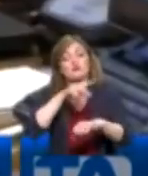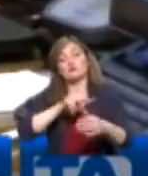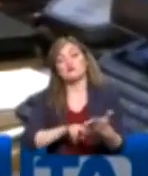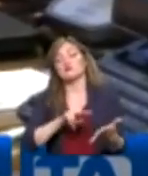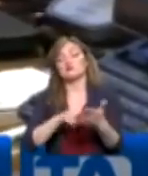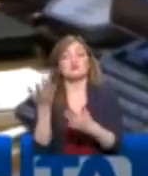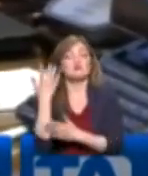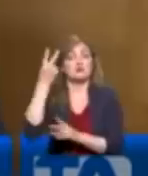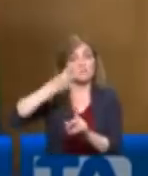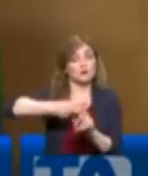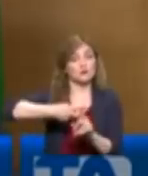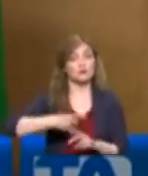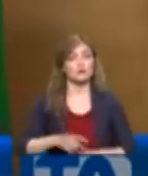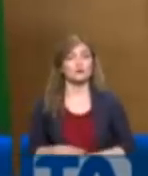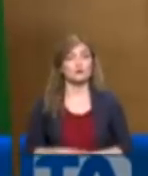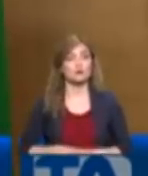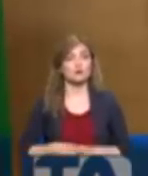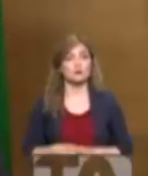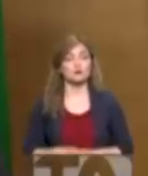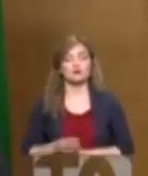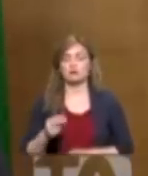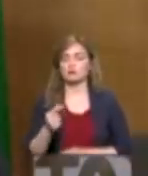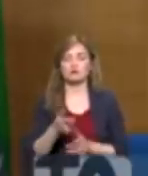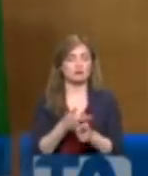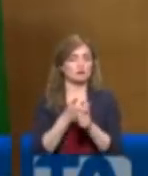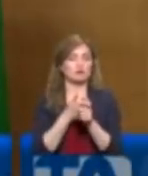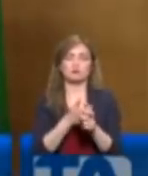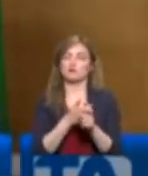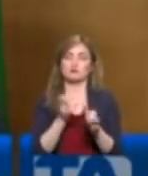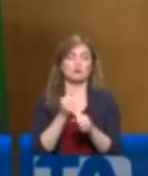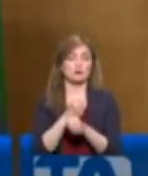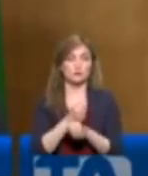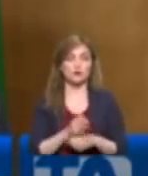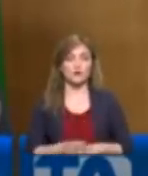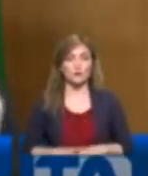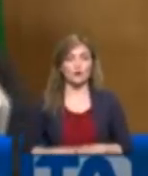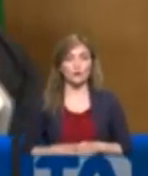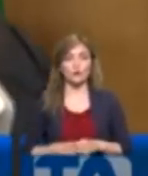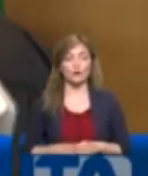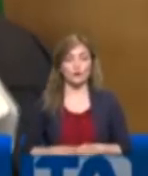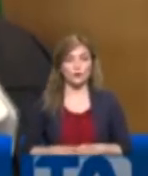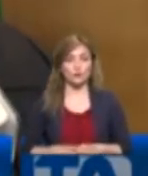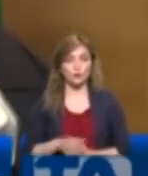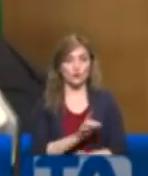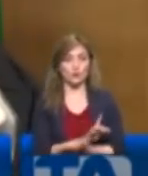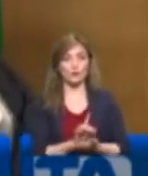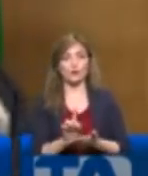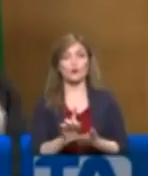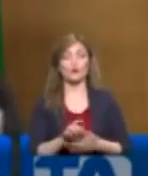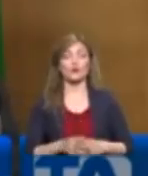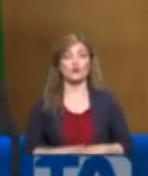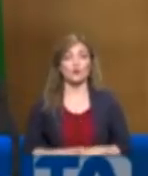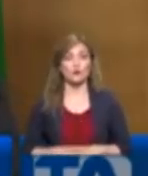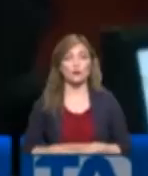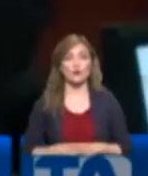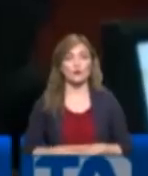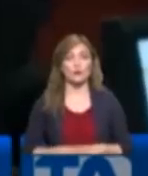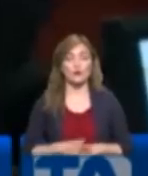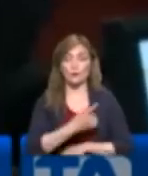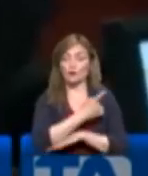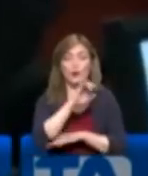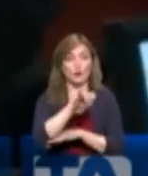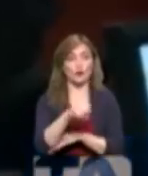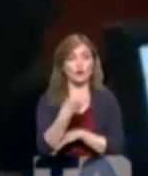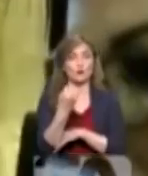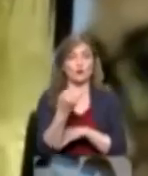vez hace 2 meses. Es imperante que esto se lo haga lo más rápido posible. Yo espero que se lo dé para esta semana, para el pleno del jueves. Dicen